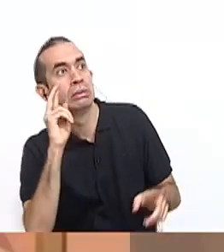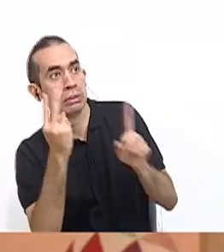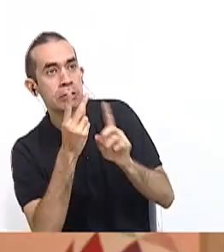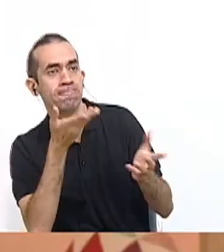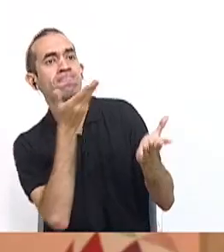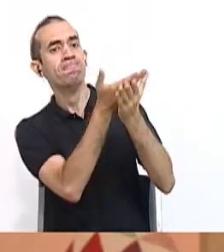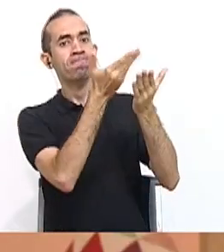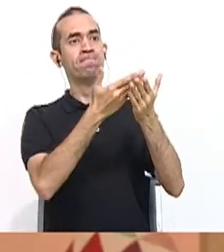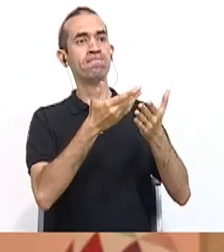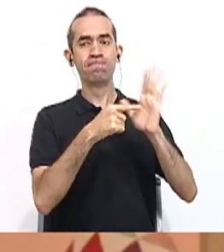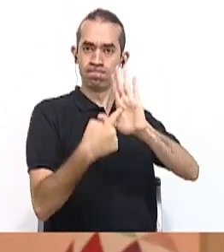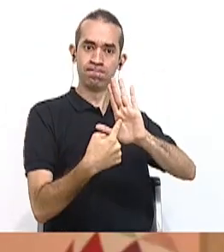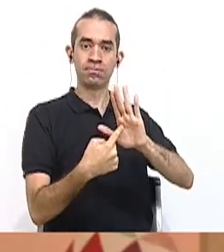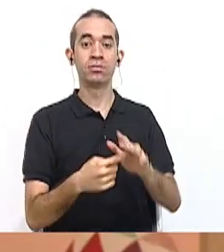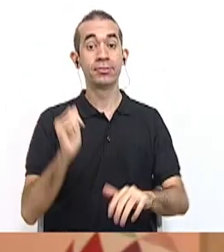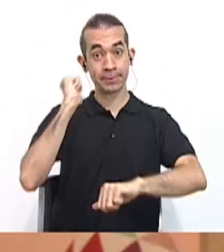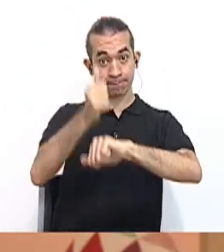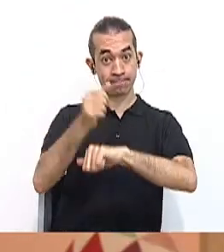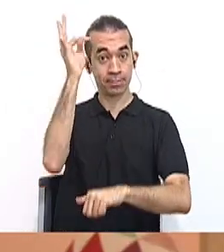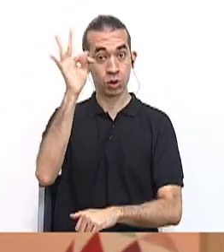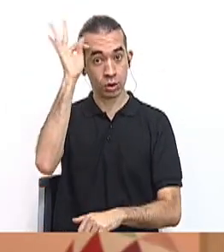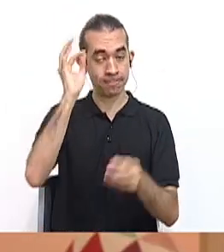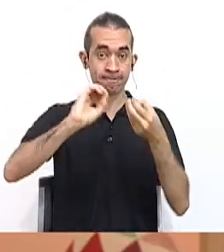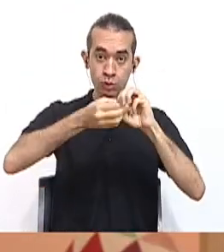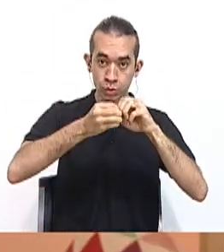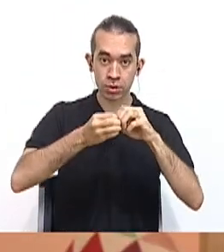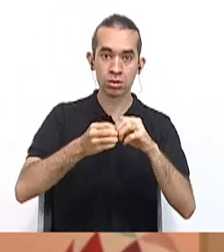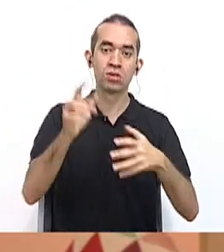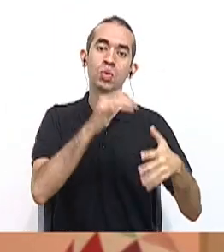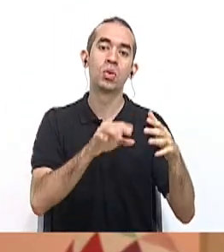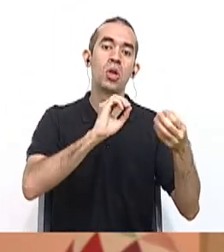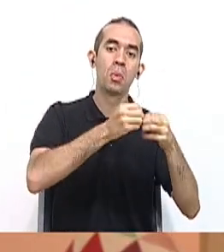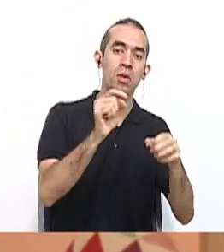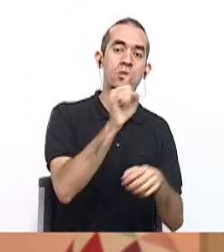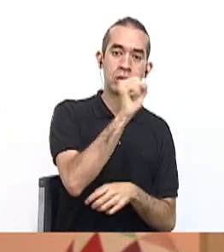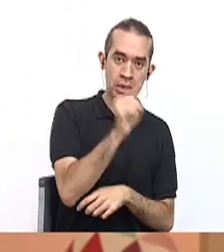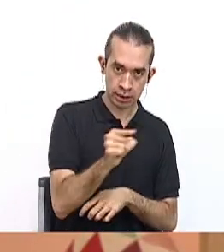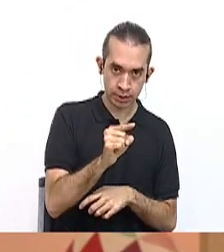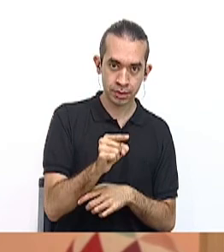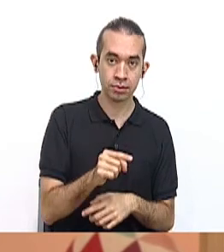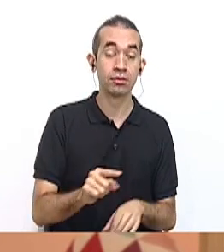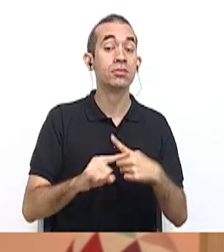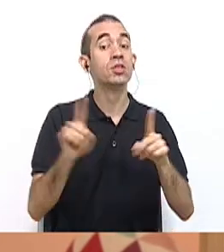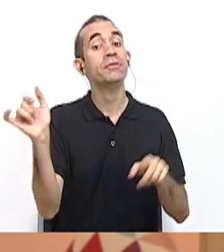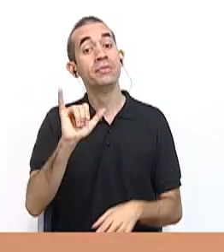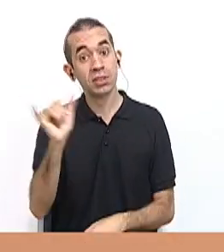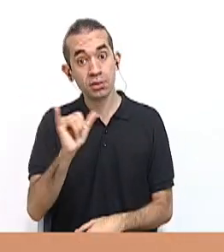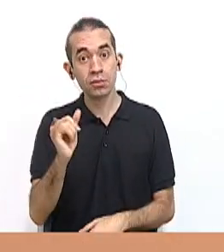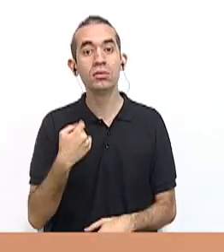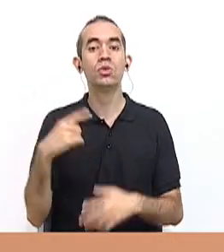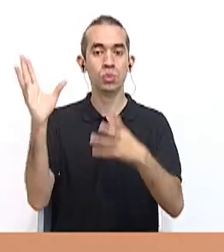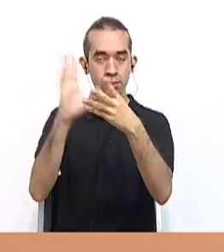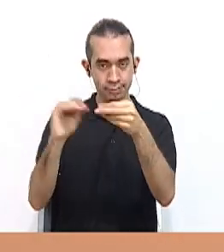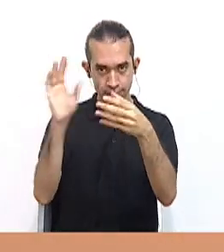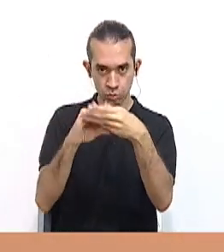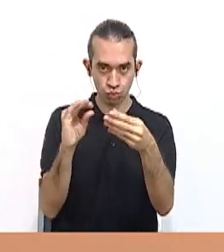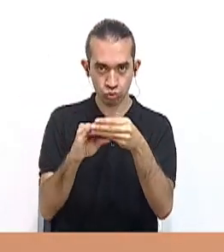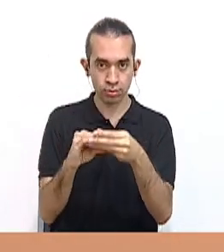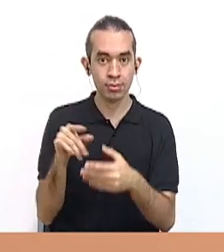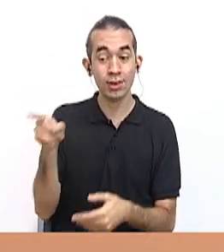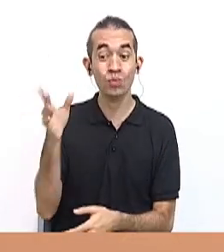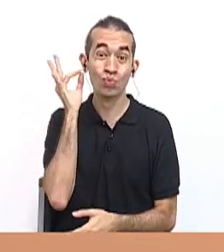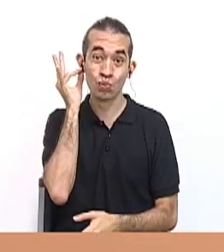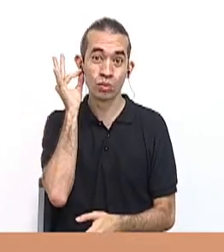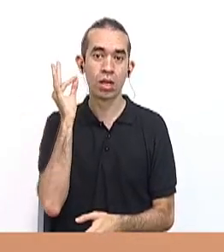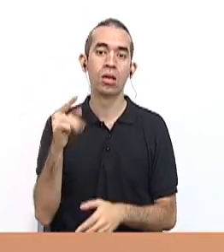momento. Ella creó la teoría de los números, que estudia los números enteros, pero también les cuento que ella se destacó